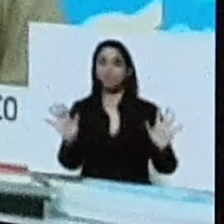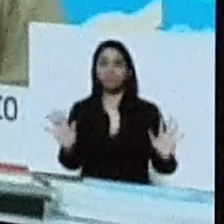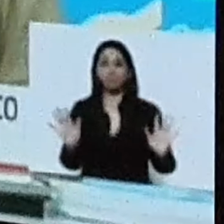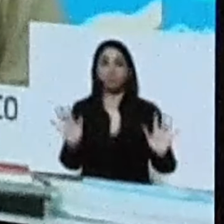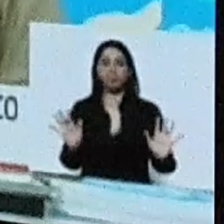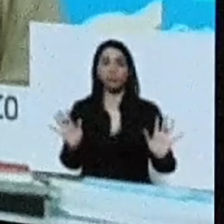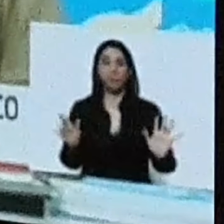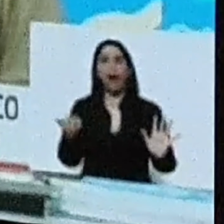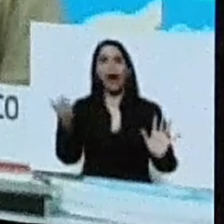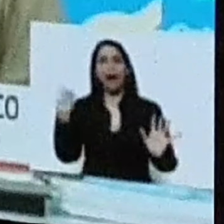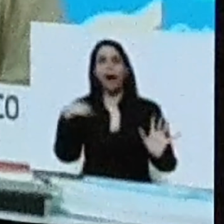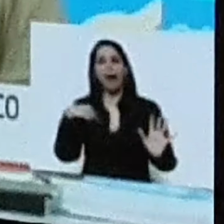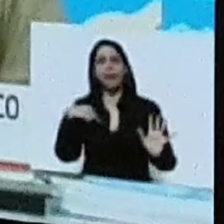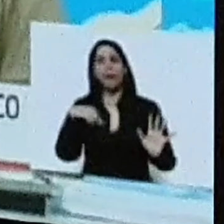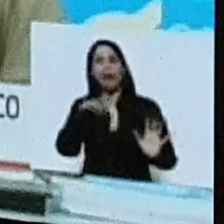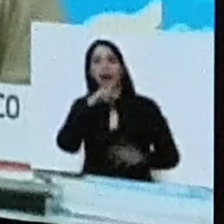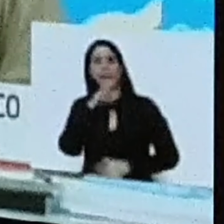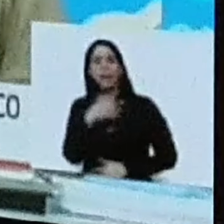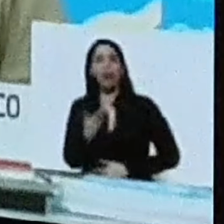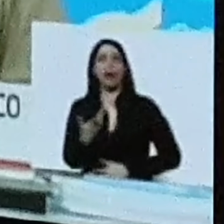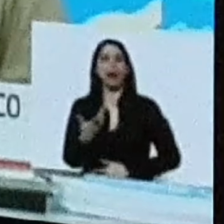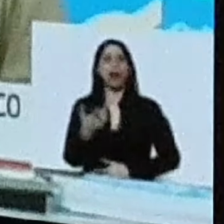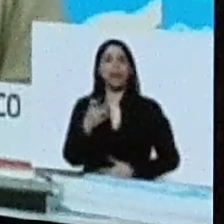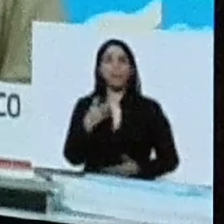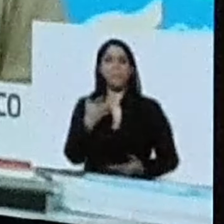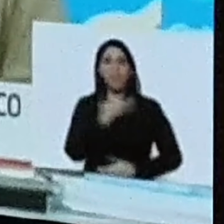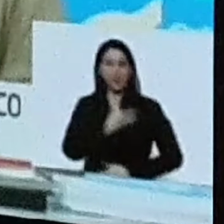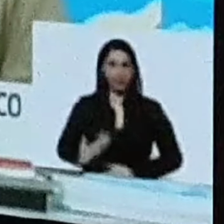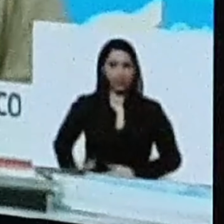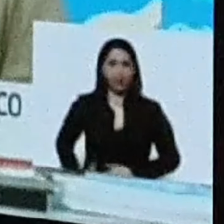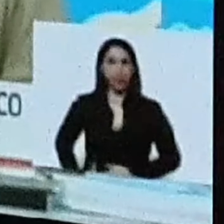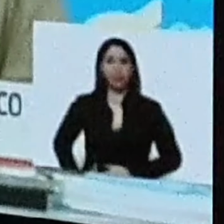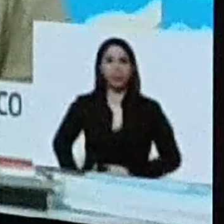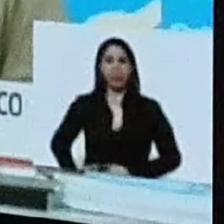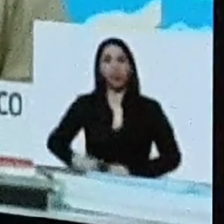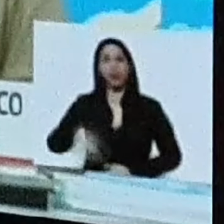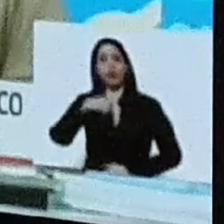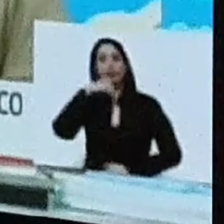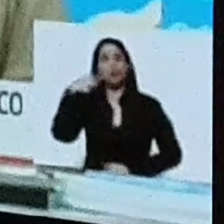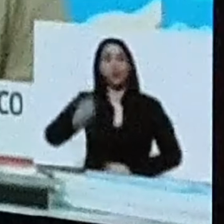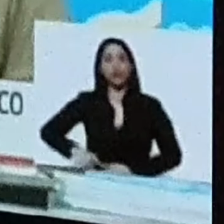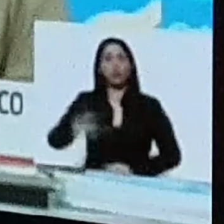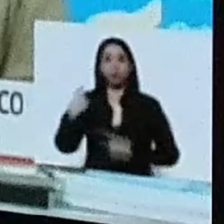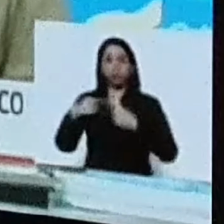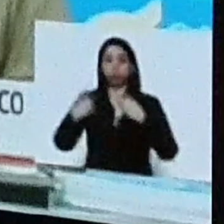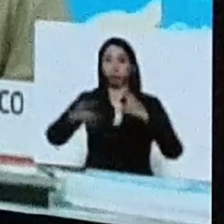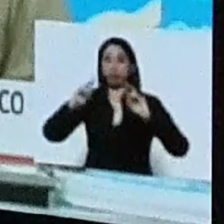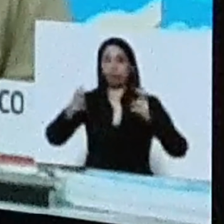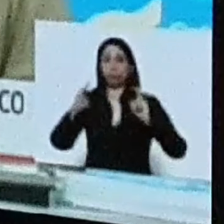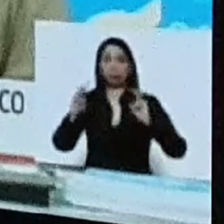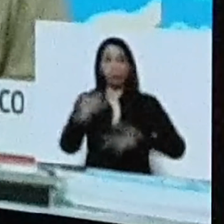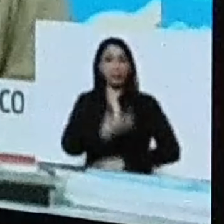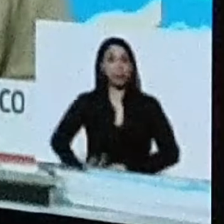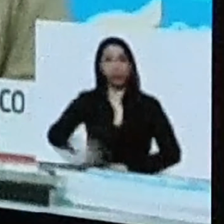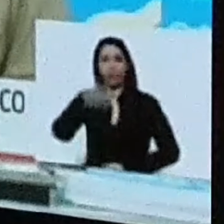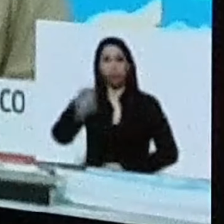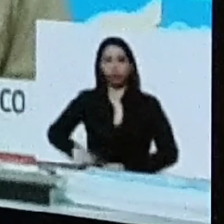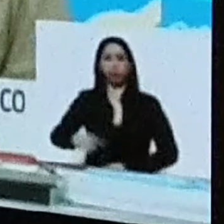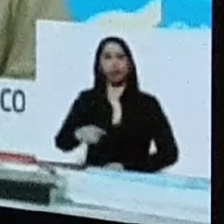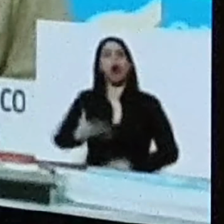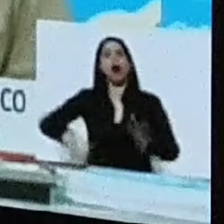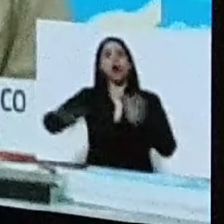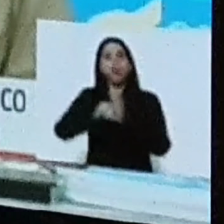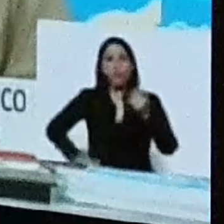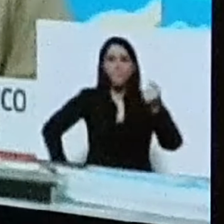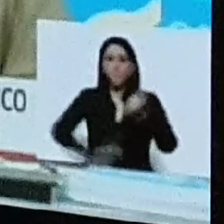Yo ayer hablé con el presidente Vladimir Putin, varios temas. El presidente Putin me ratificó todo su apoyo